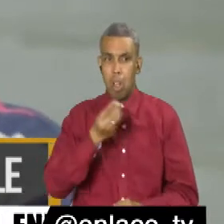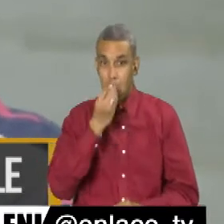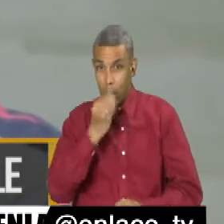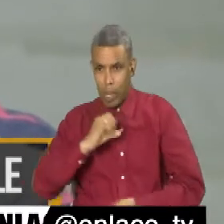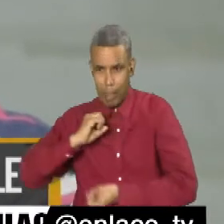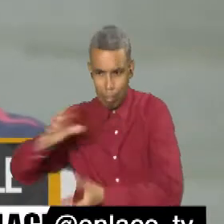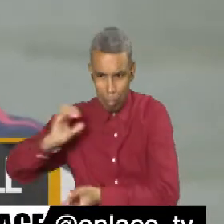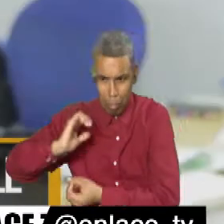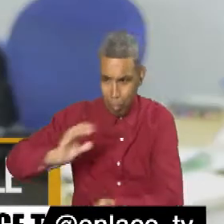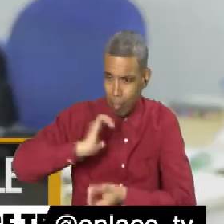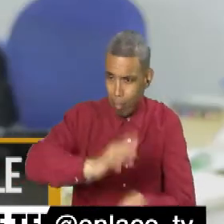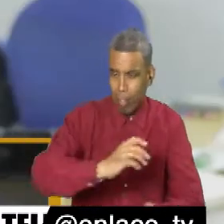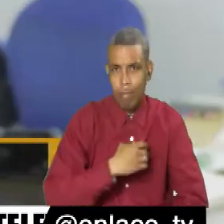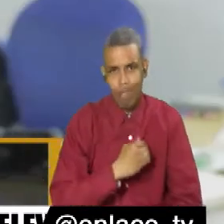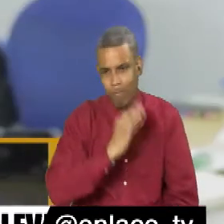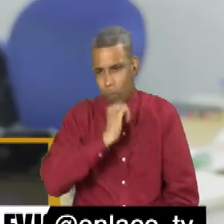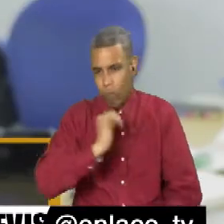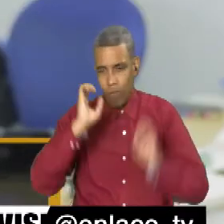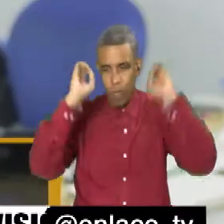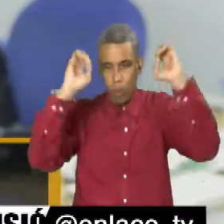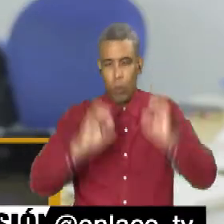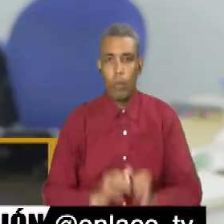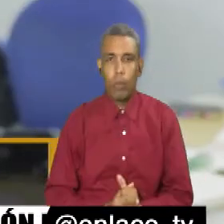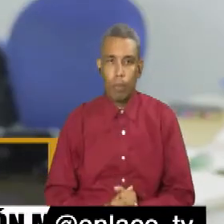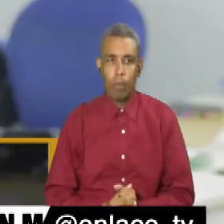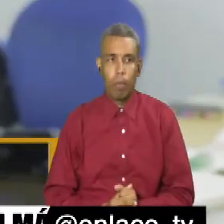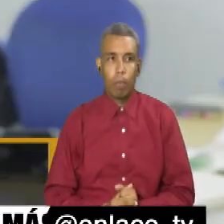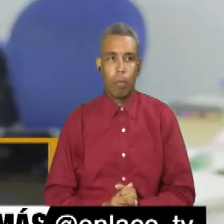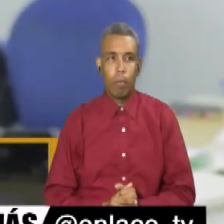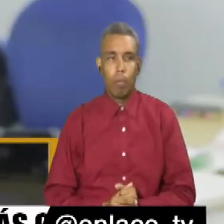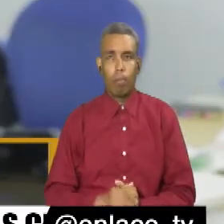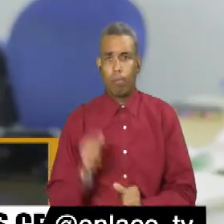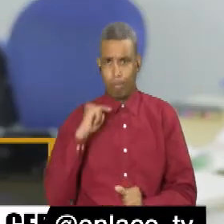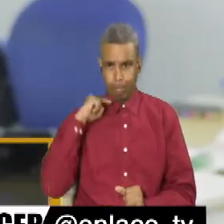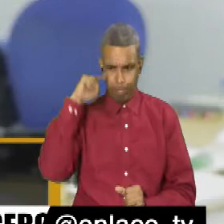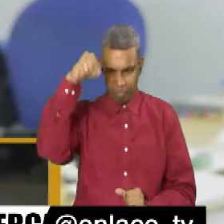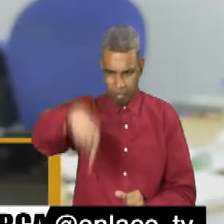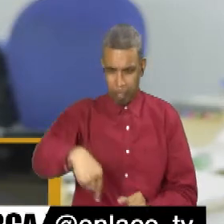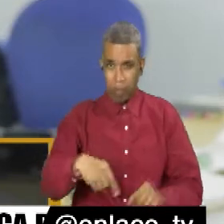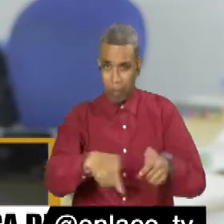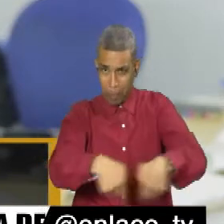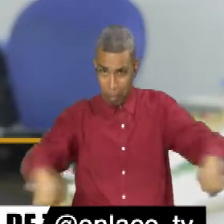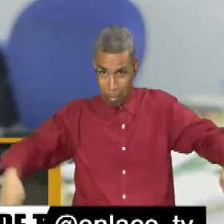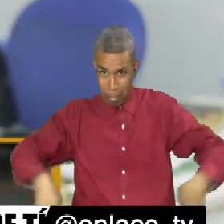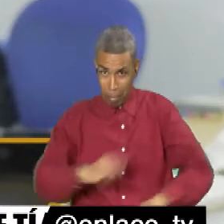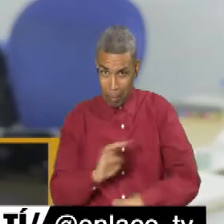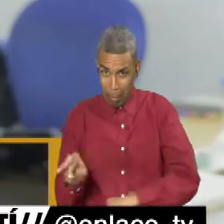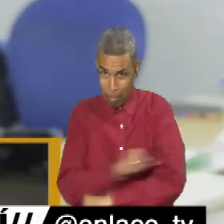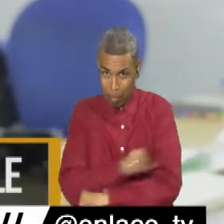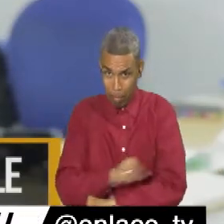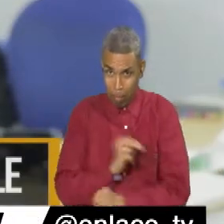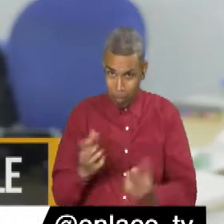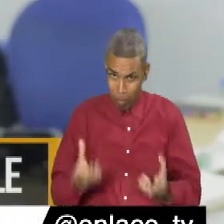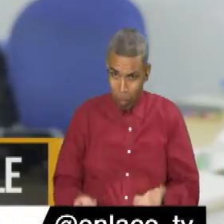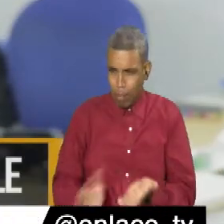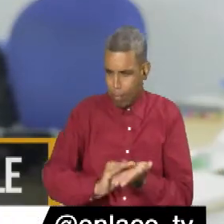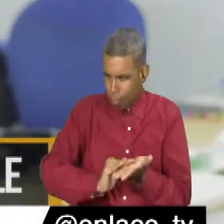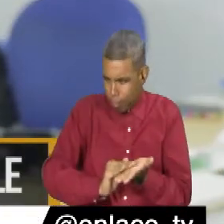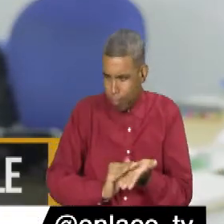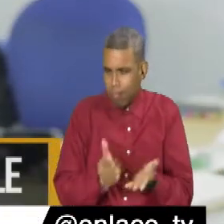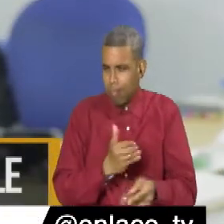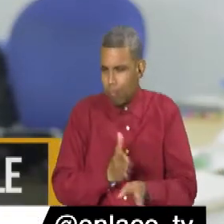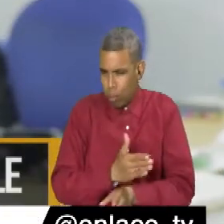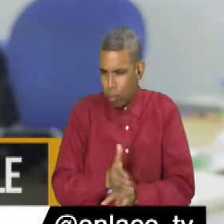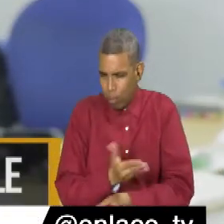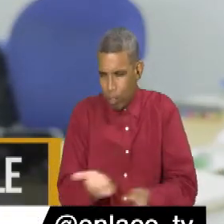mayor. Vine aquí a la Personería hoy con el fin de que se me diera luces sobre la situación que tenemos nosotros, que yo comento